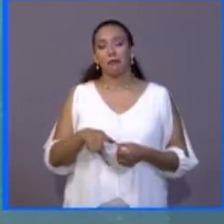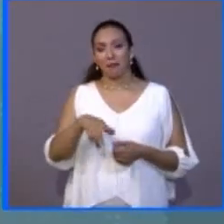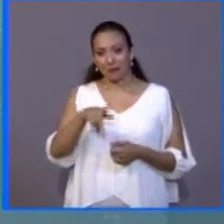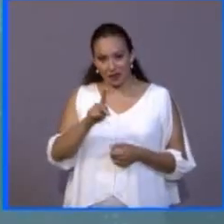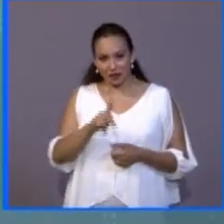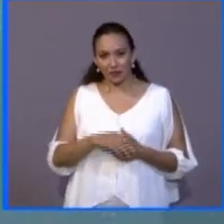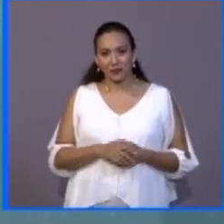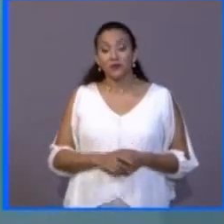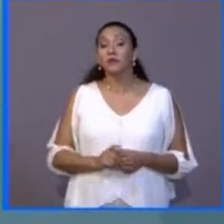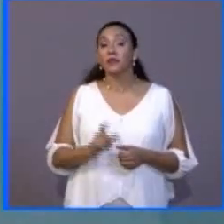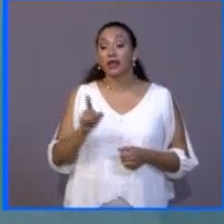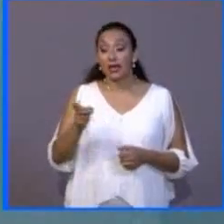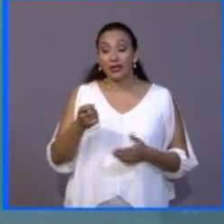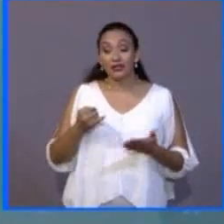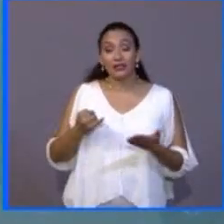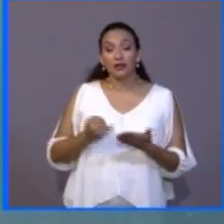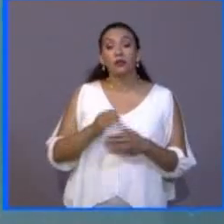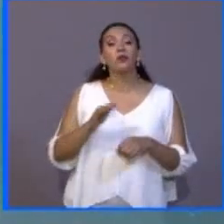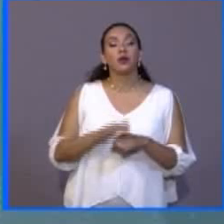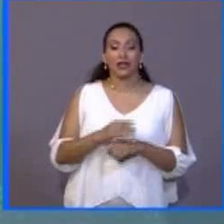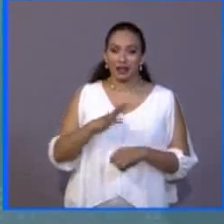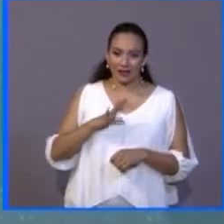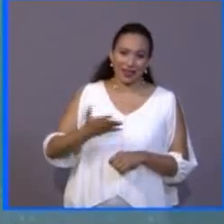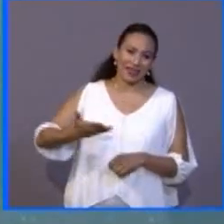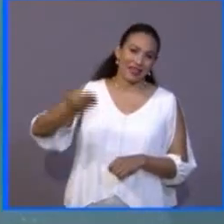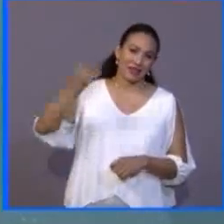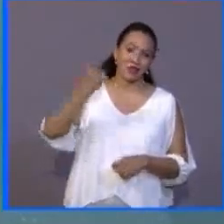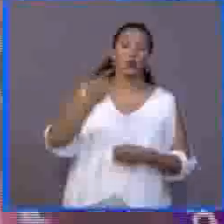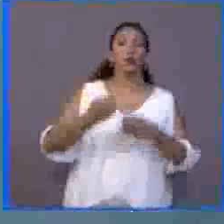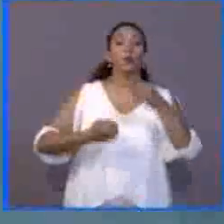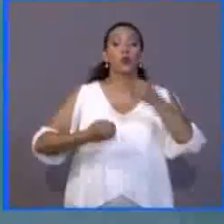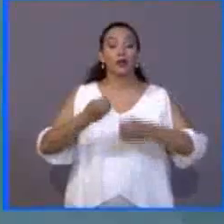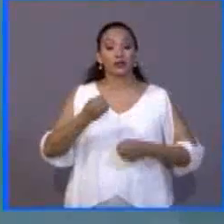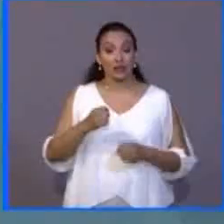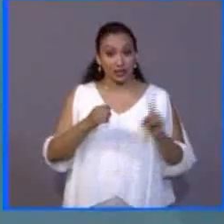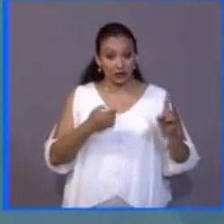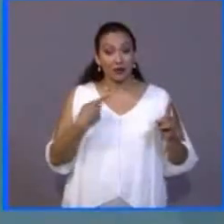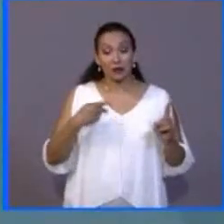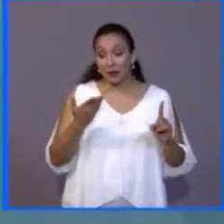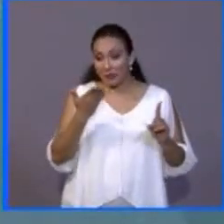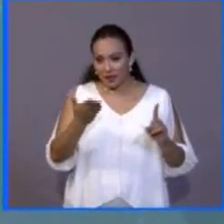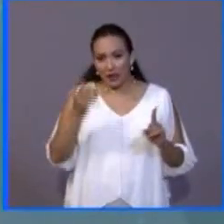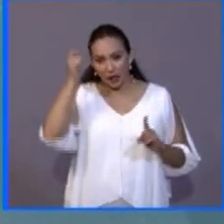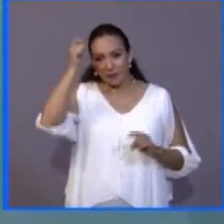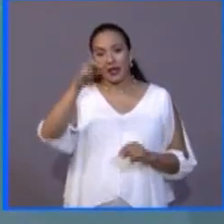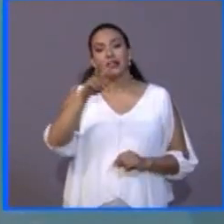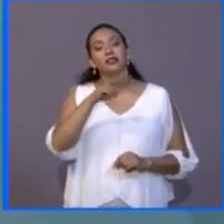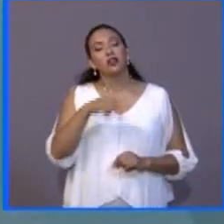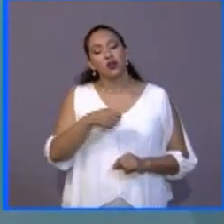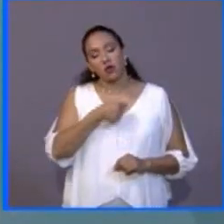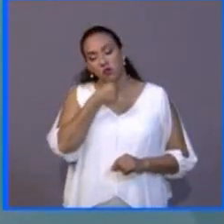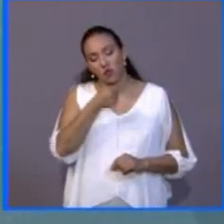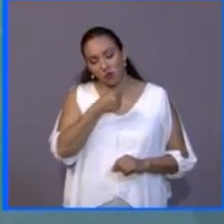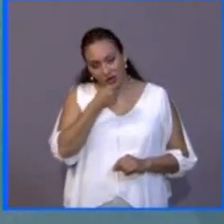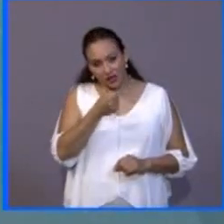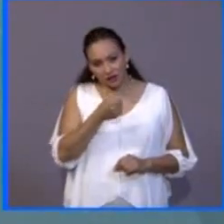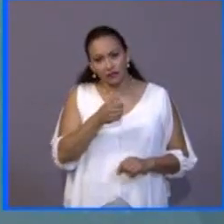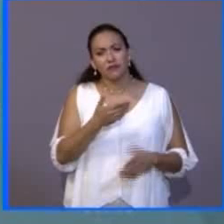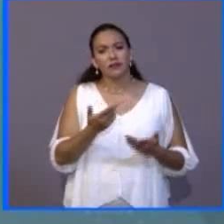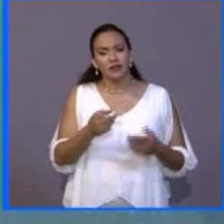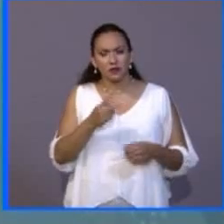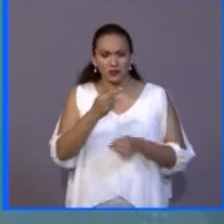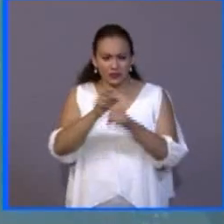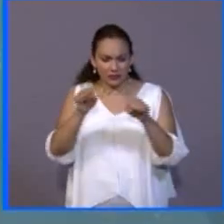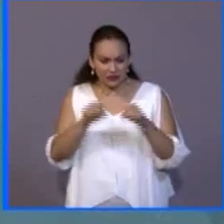que esta decisión tuvo su origen en un juicio en el que se demandó una pensión por vejez, las razones que motivaron el criterio de la